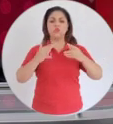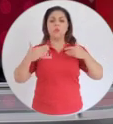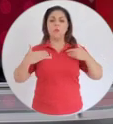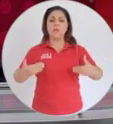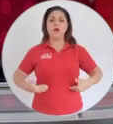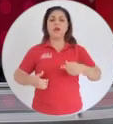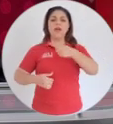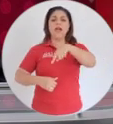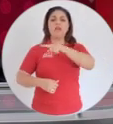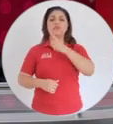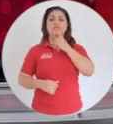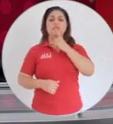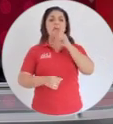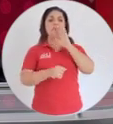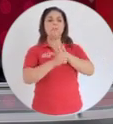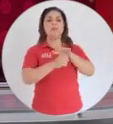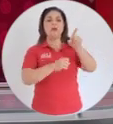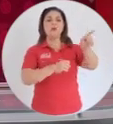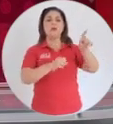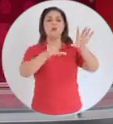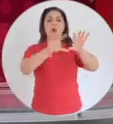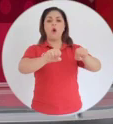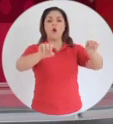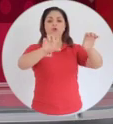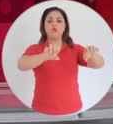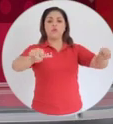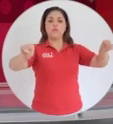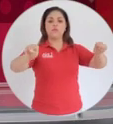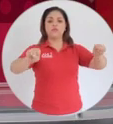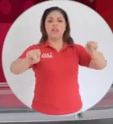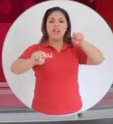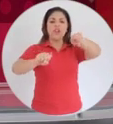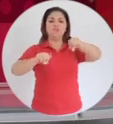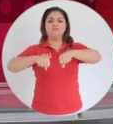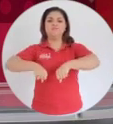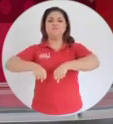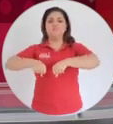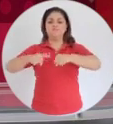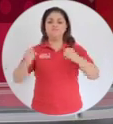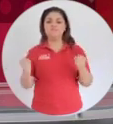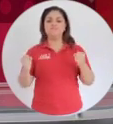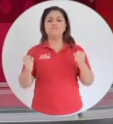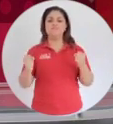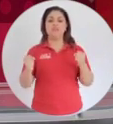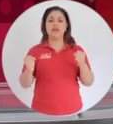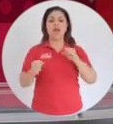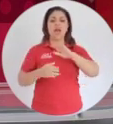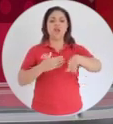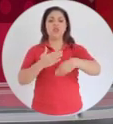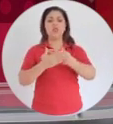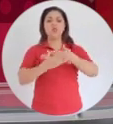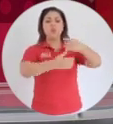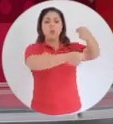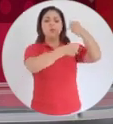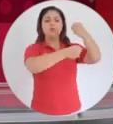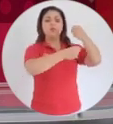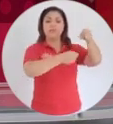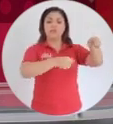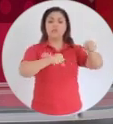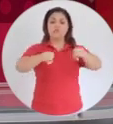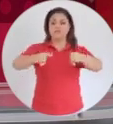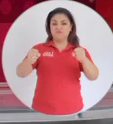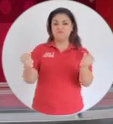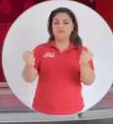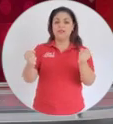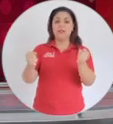corruptos, que agreden a toda voz opositora, incluyendo ahora a la Universidad de San Carlos, de